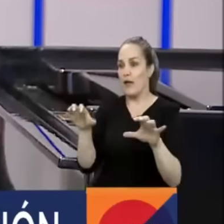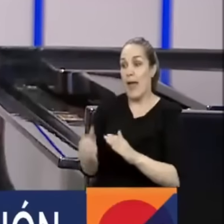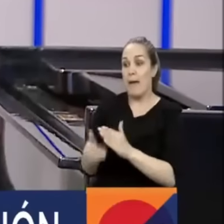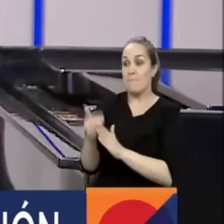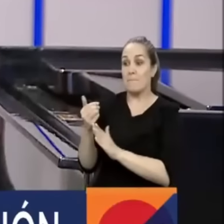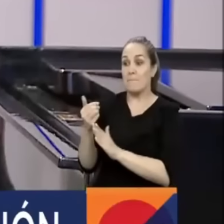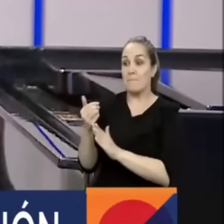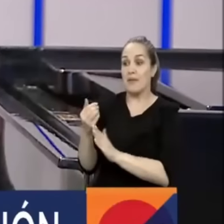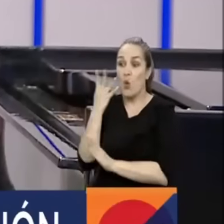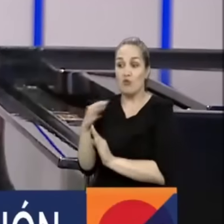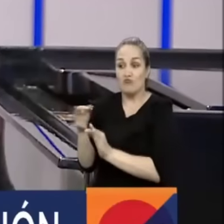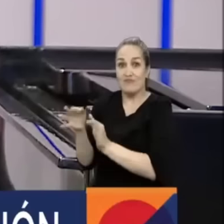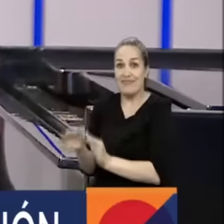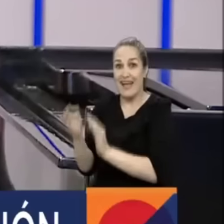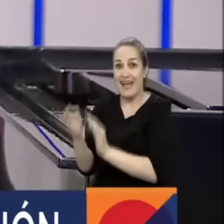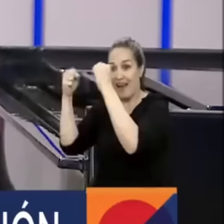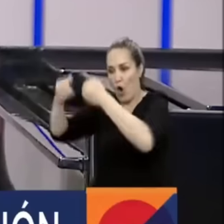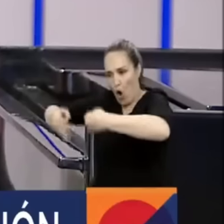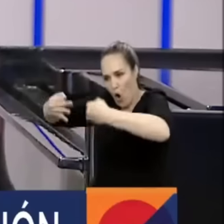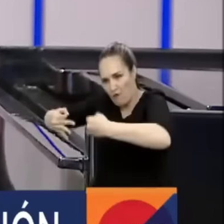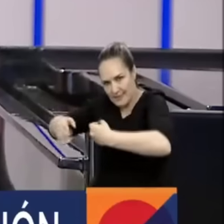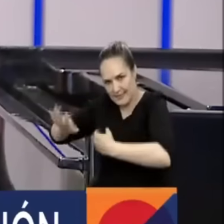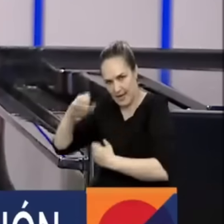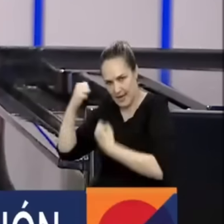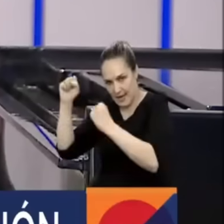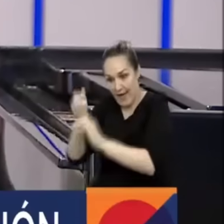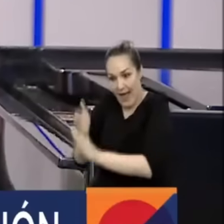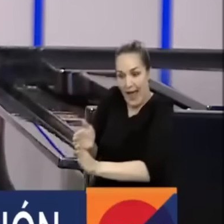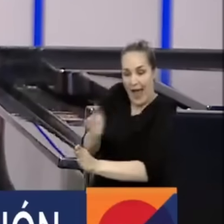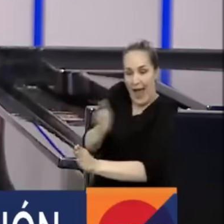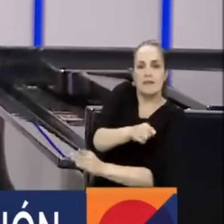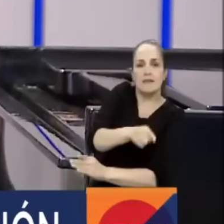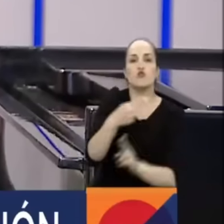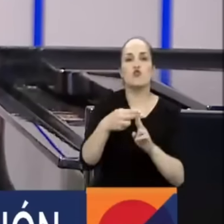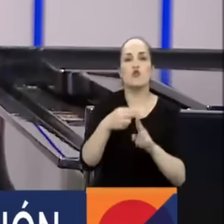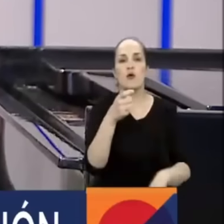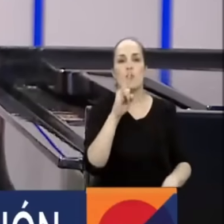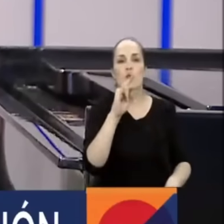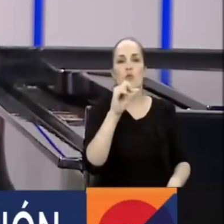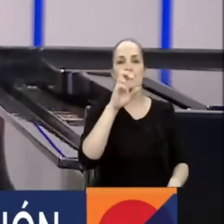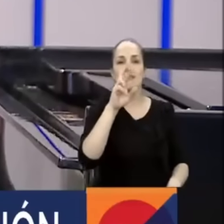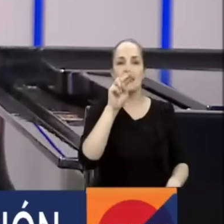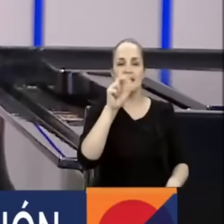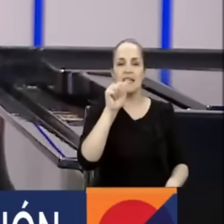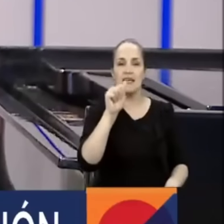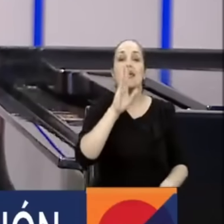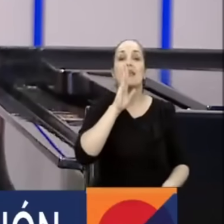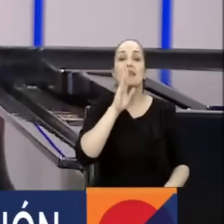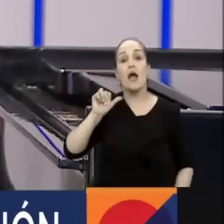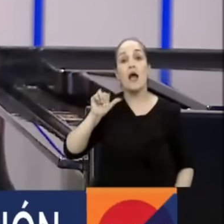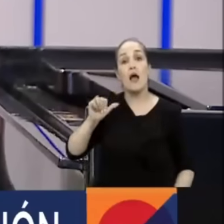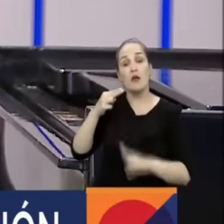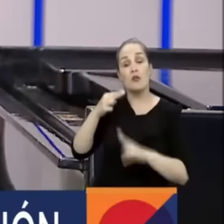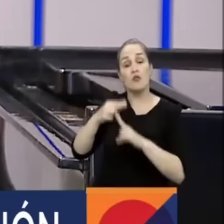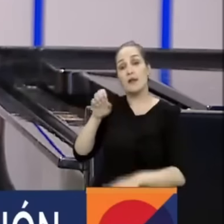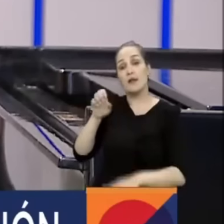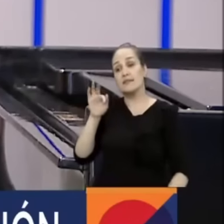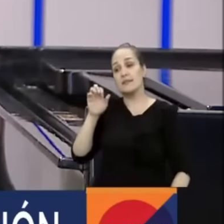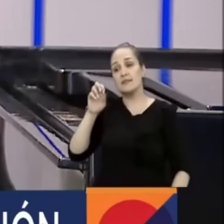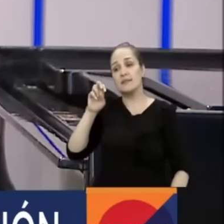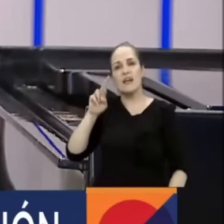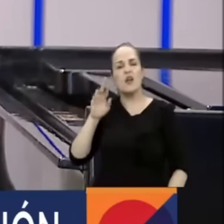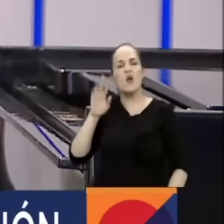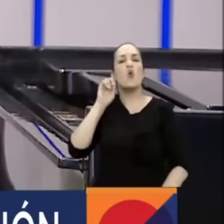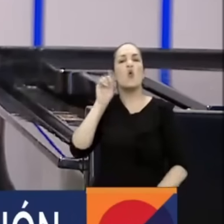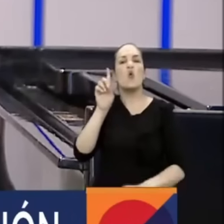esos 4 días oficiales de carnaval, que es la Guacherna, que la trajo Esther Forero y la trajo inspirada en